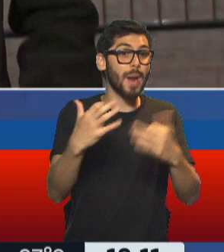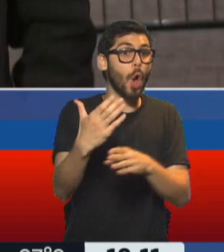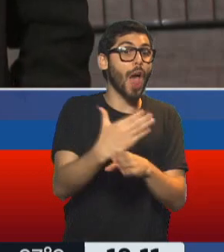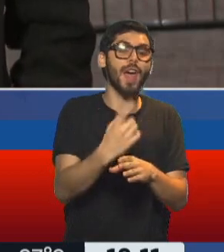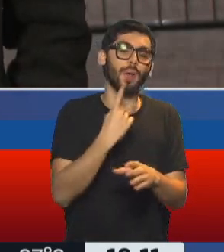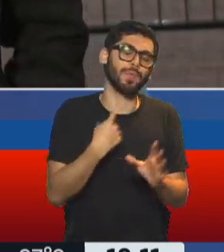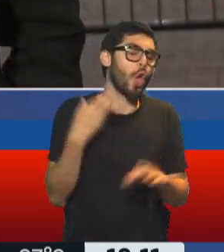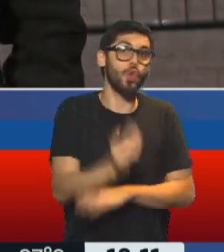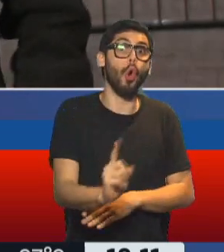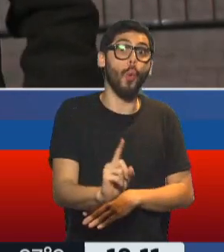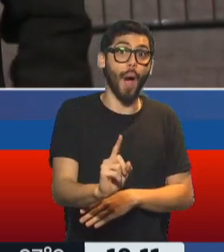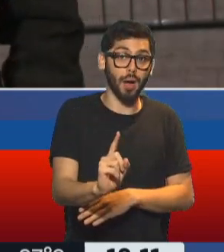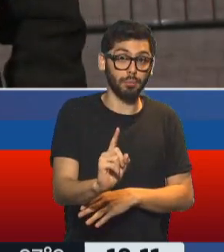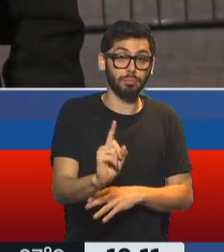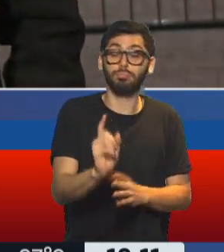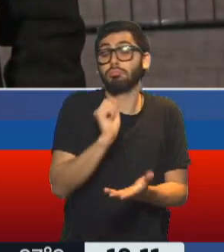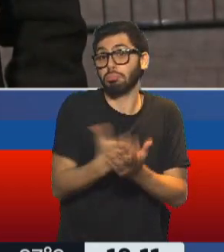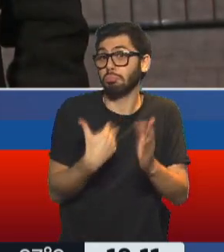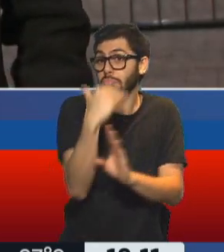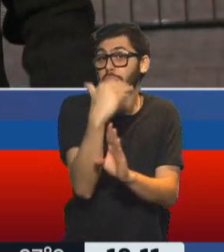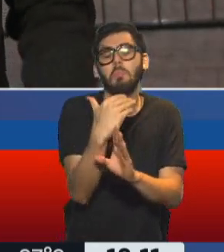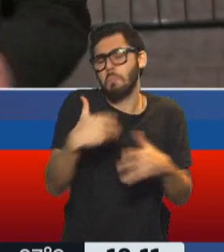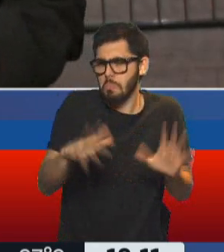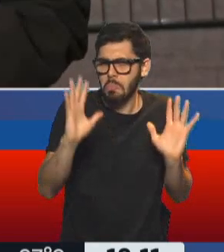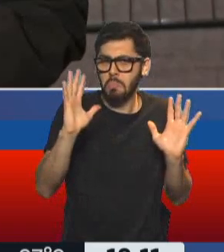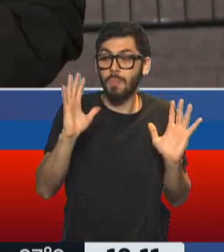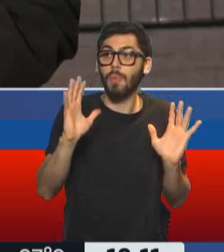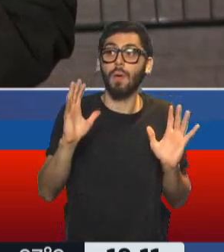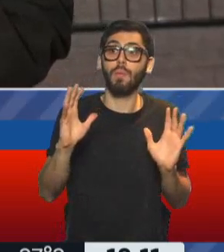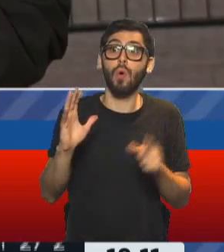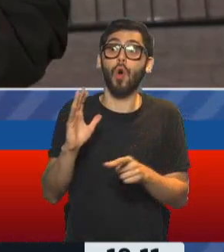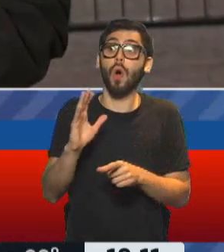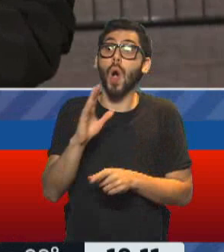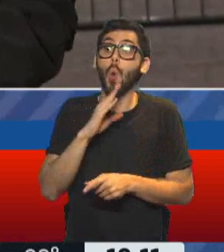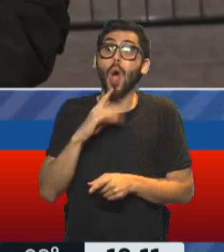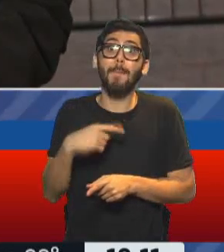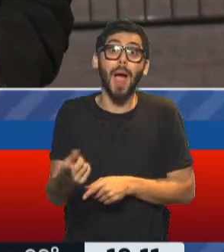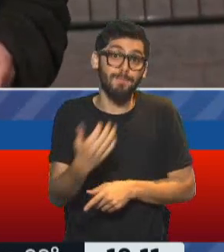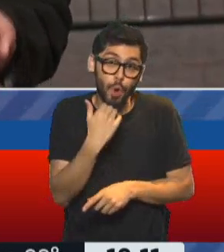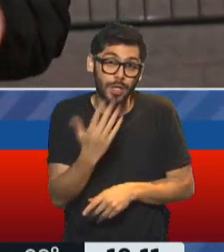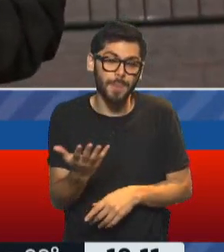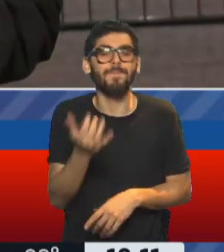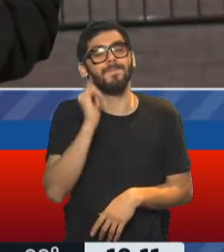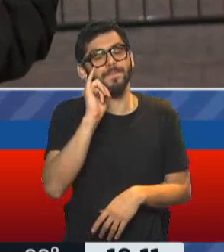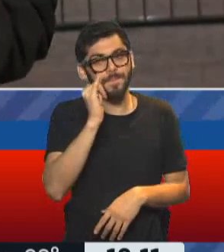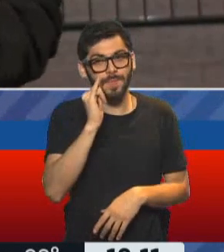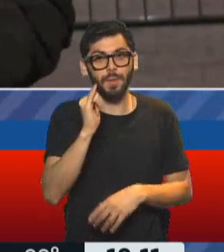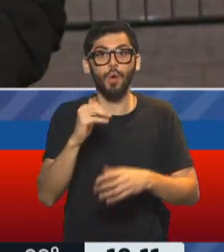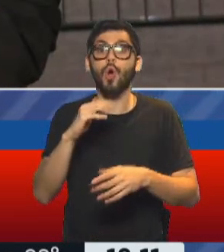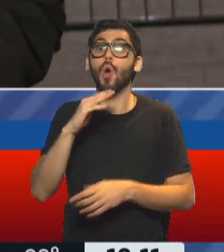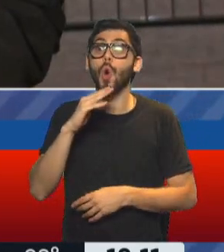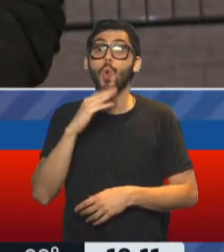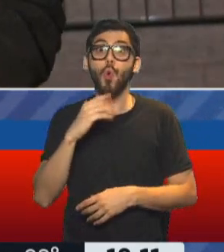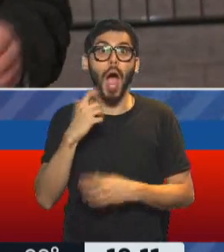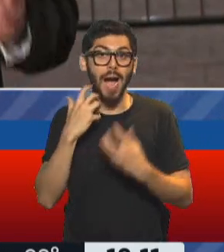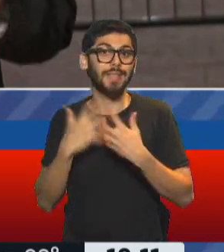En este momento es difícil desde allí saber qué es lo que hará Boca mañana. Sí, pero ese es el descargo que pretende la gente de Boca, los